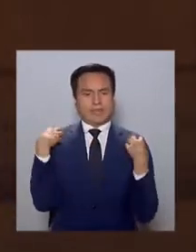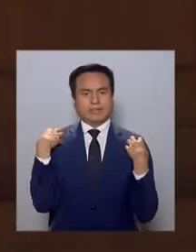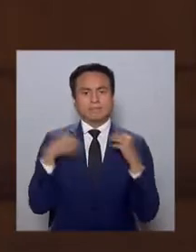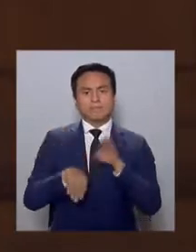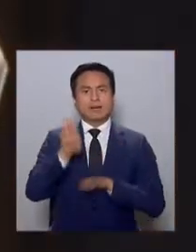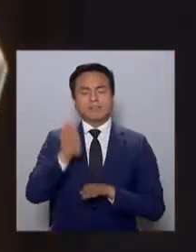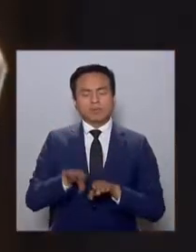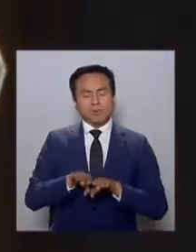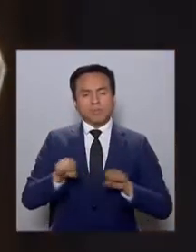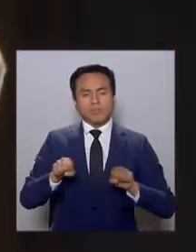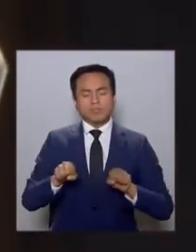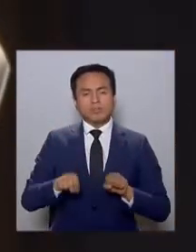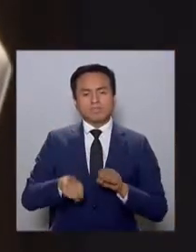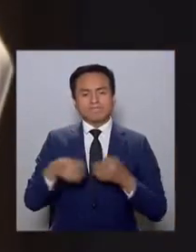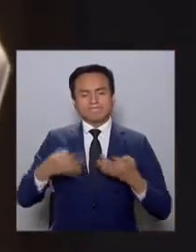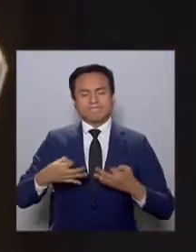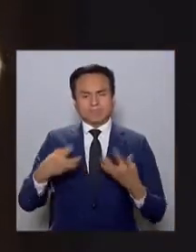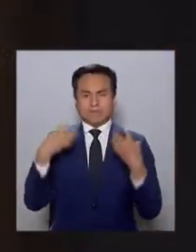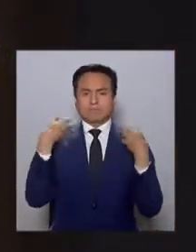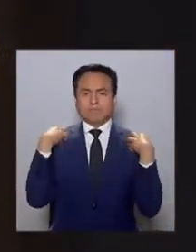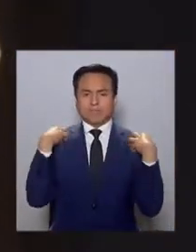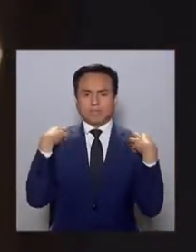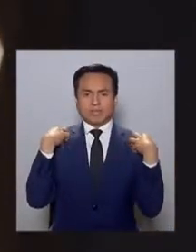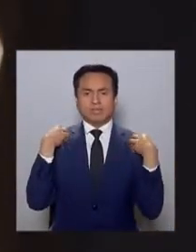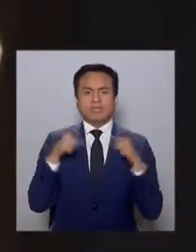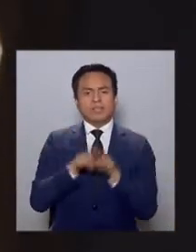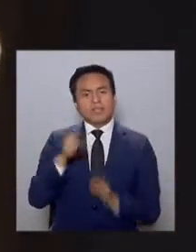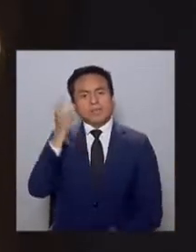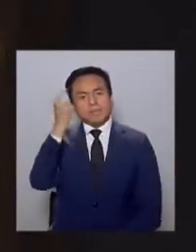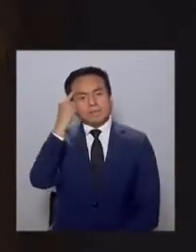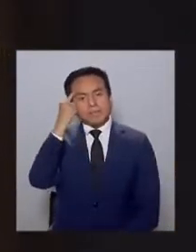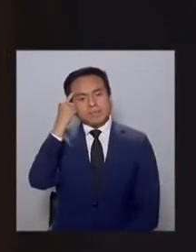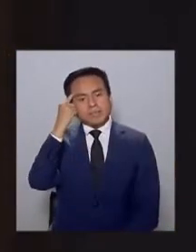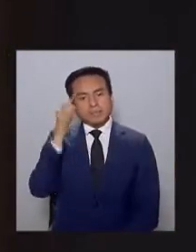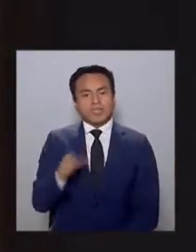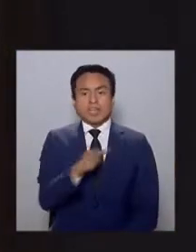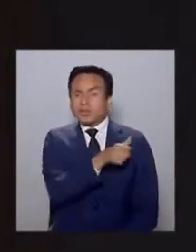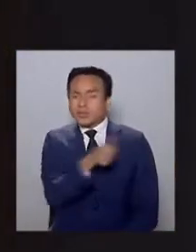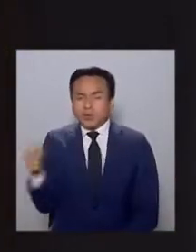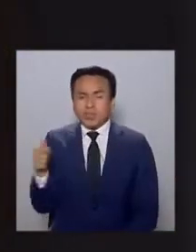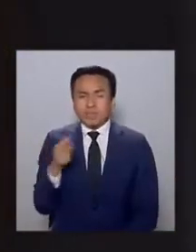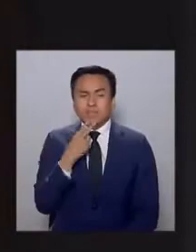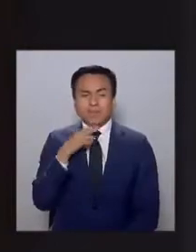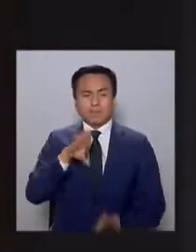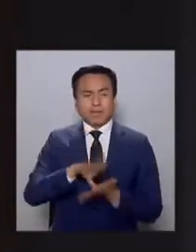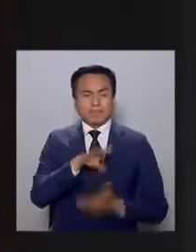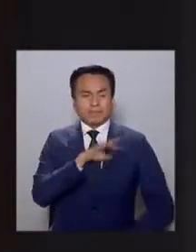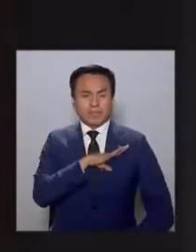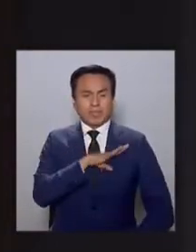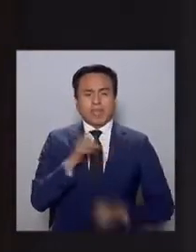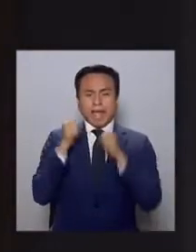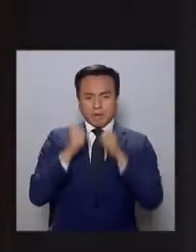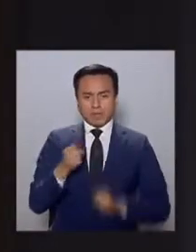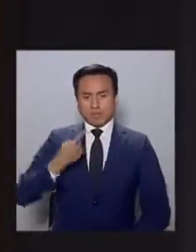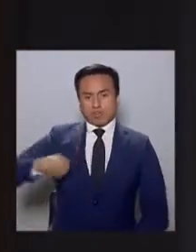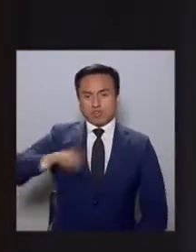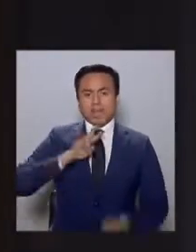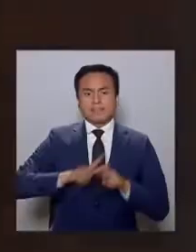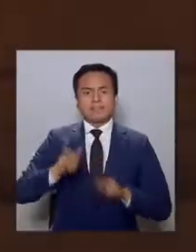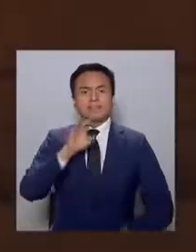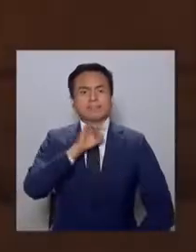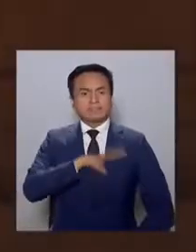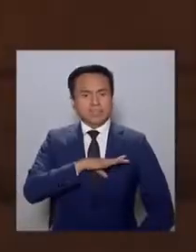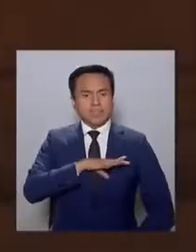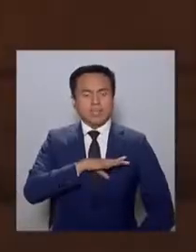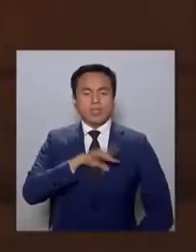mayor compromiso y responsabilidad, teniendo en mente que todas las personas que habitan nuestra patria esperan que seamos capaces de hacer de